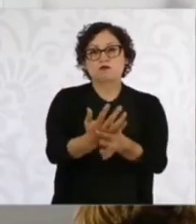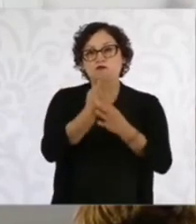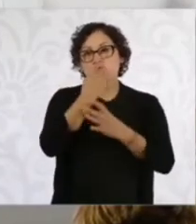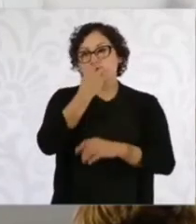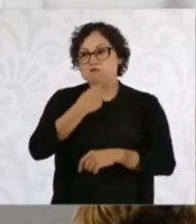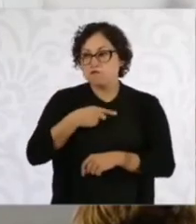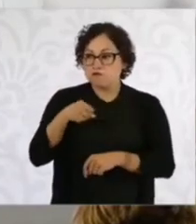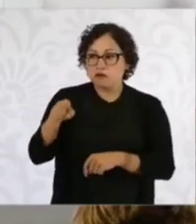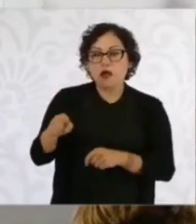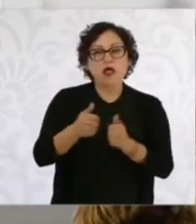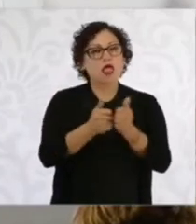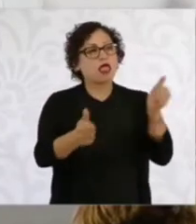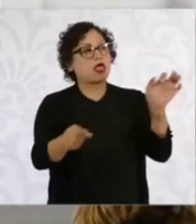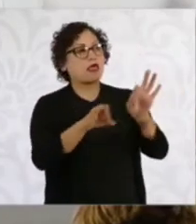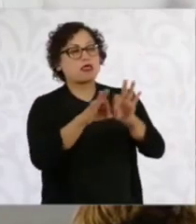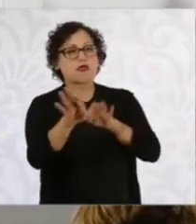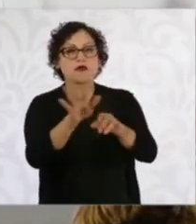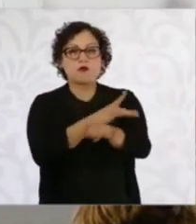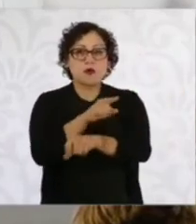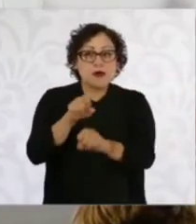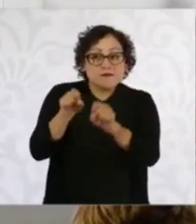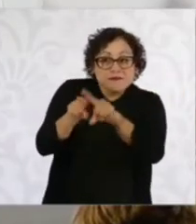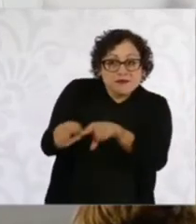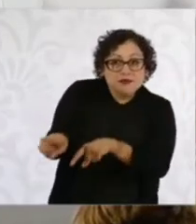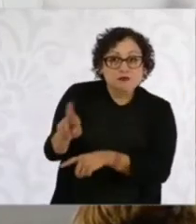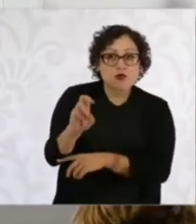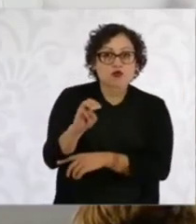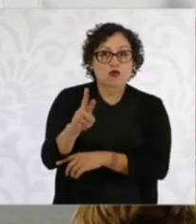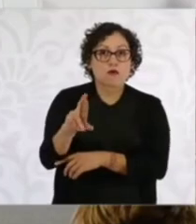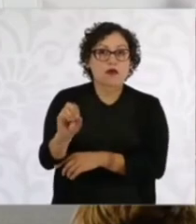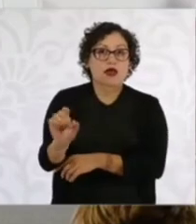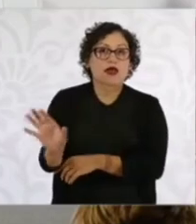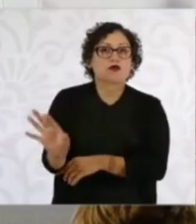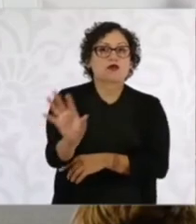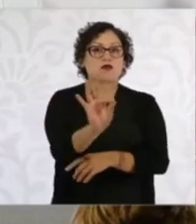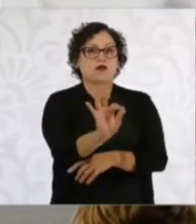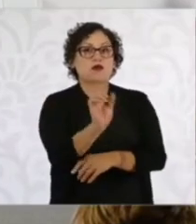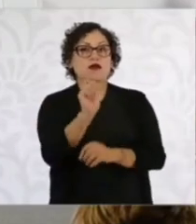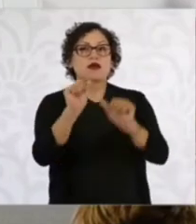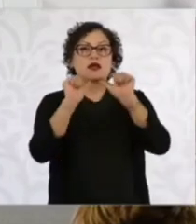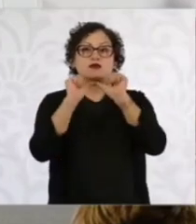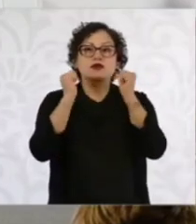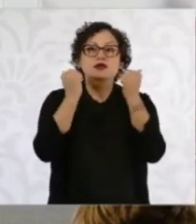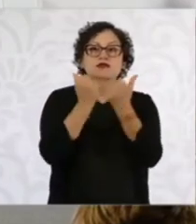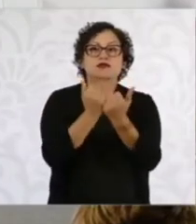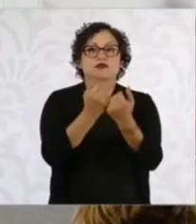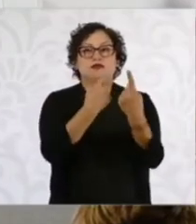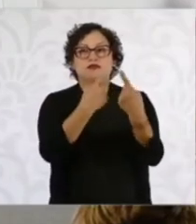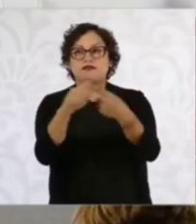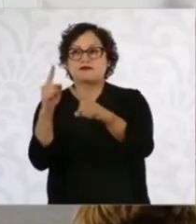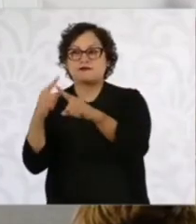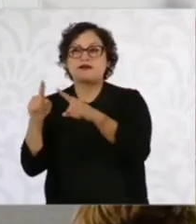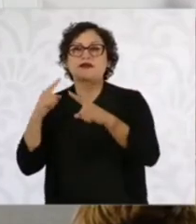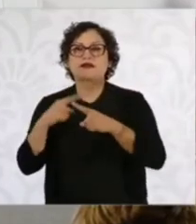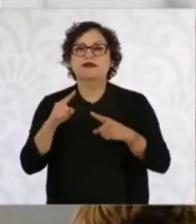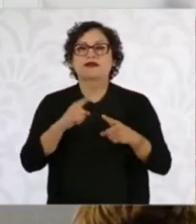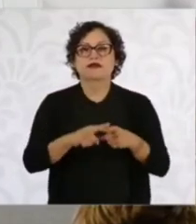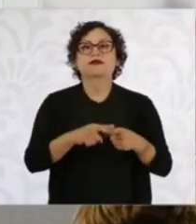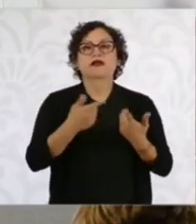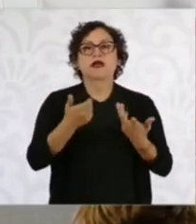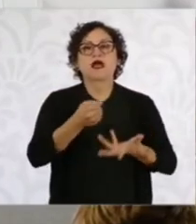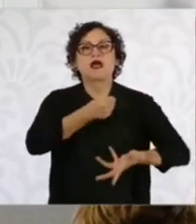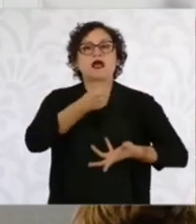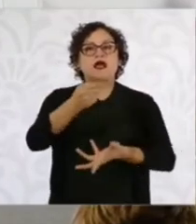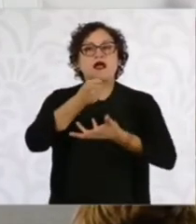cuando el propio Romero le confesó que asociaciones de ambulantes y otros le representaban a su grupo ganancias de